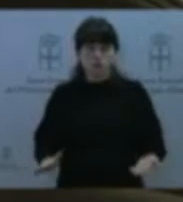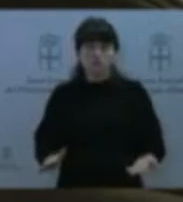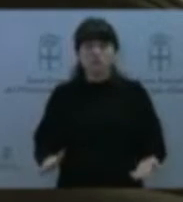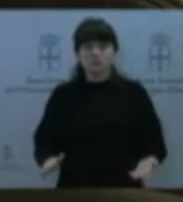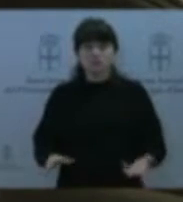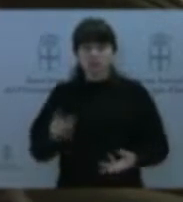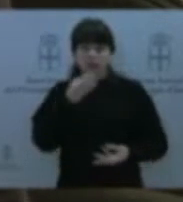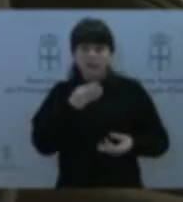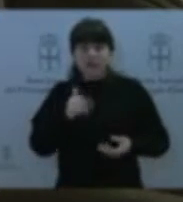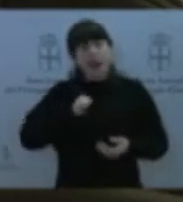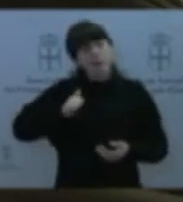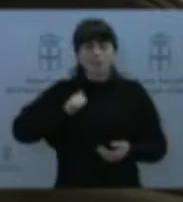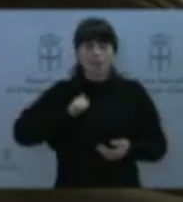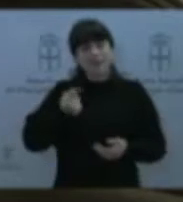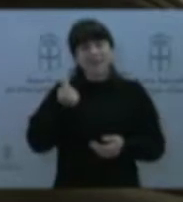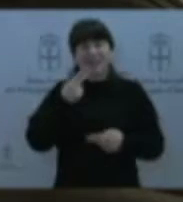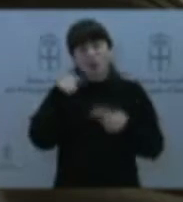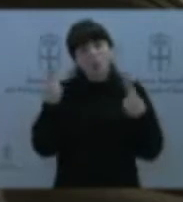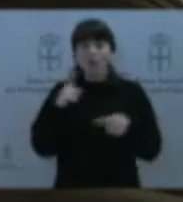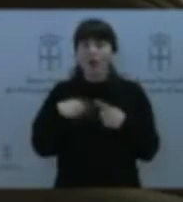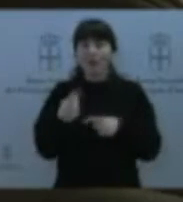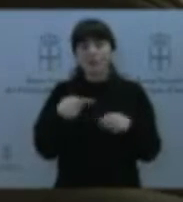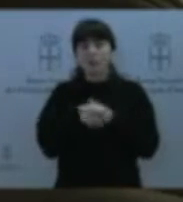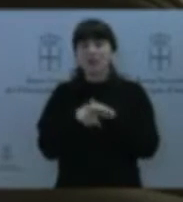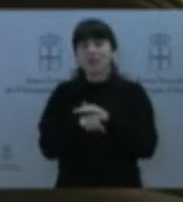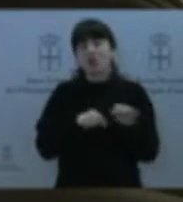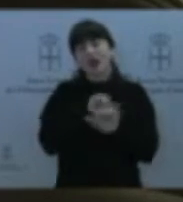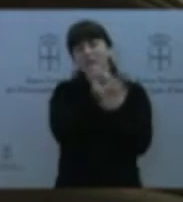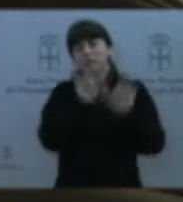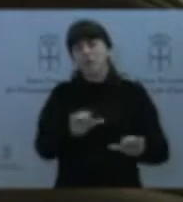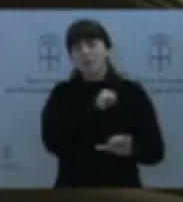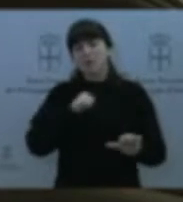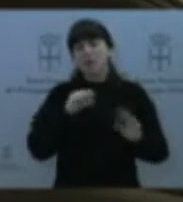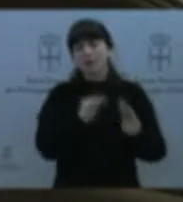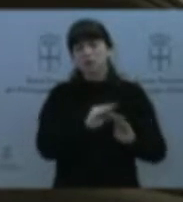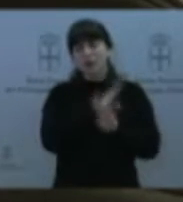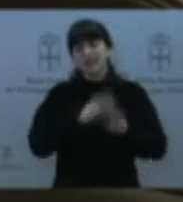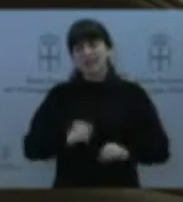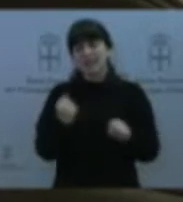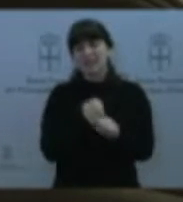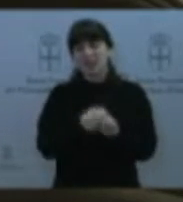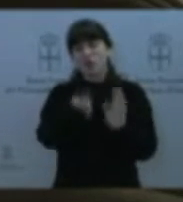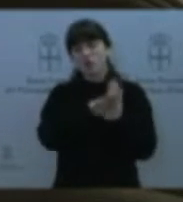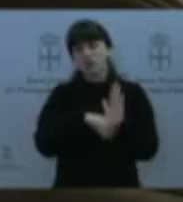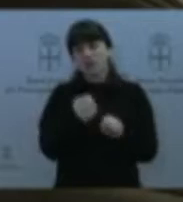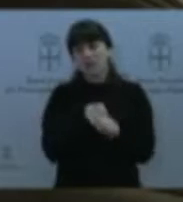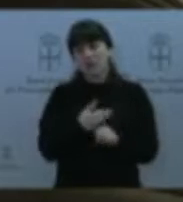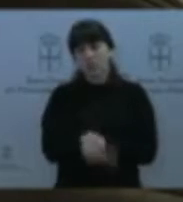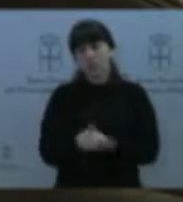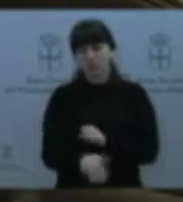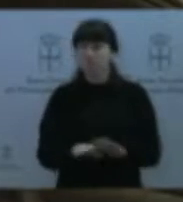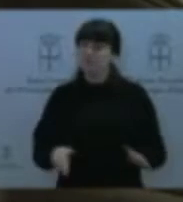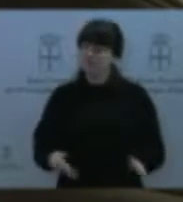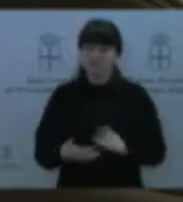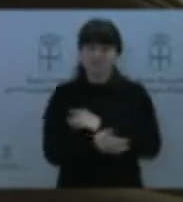luego gestionar de manera privada, precarizando también empleo y condiciones de trabajo y devaluando la calidad del servicio. Recrea no solamente es que ya no preste